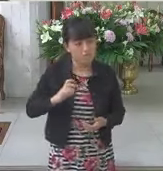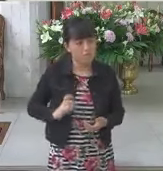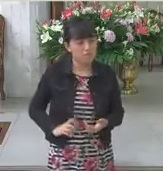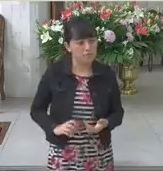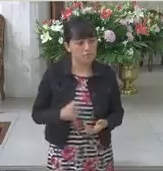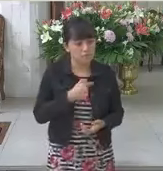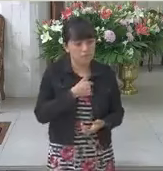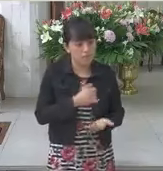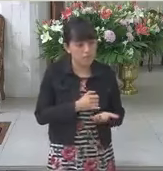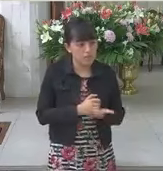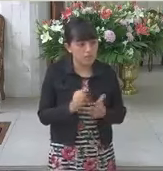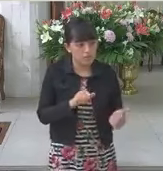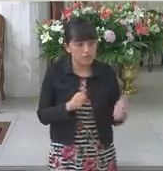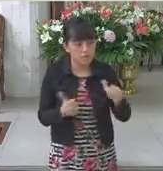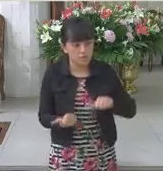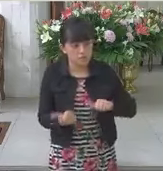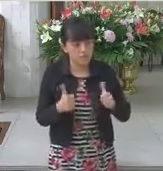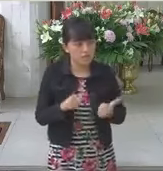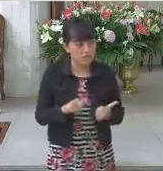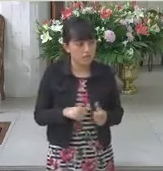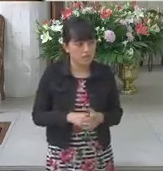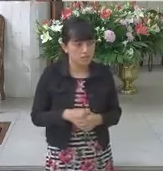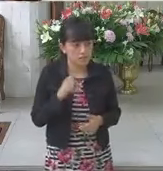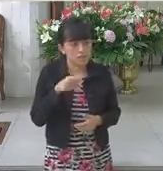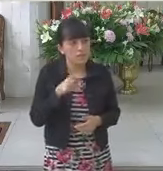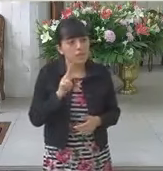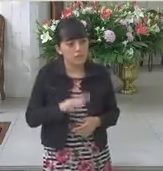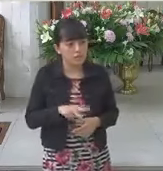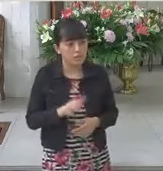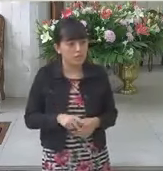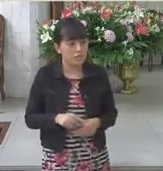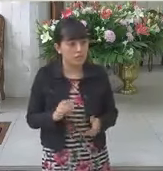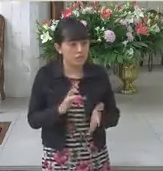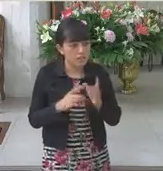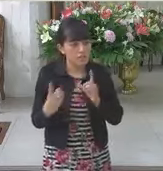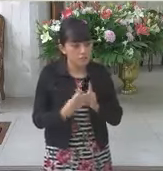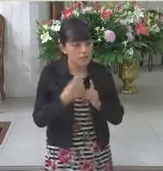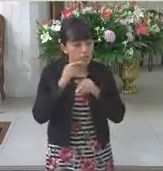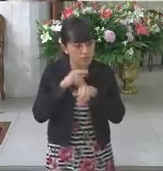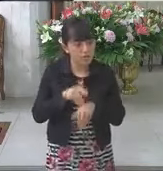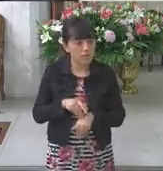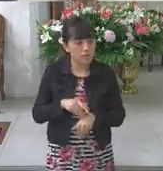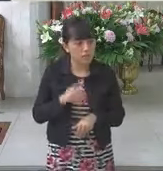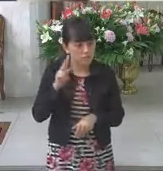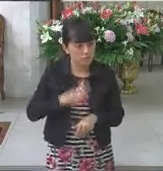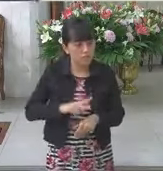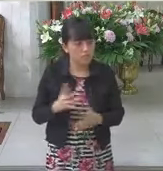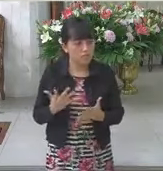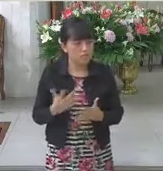hermano Calderón Daniel Calderón cuando hablaba con los catecúmenos yo no quiero diablos